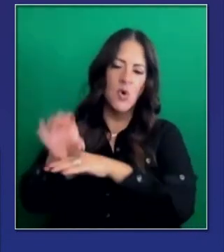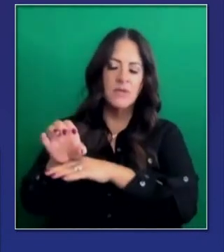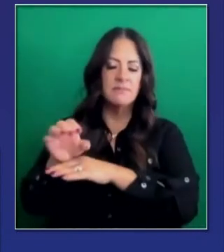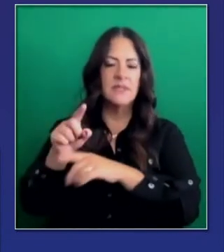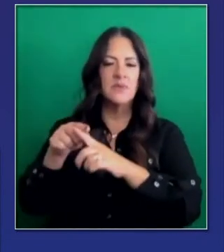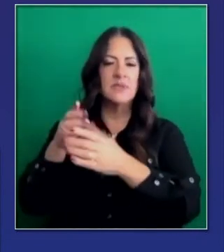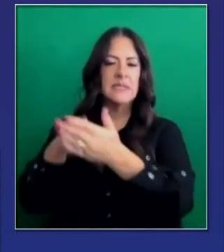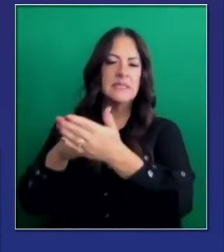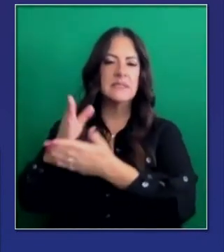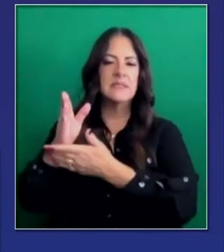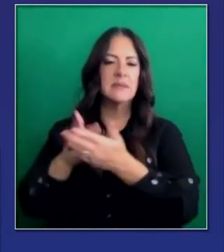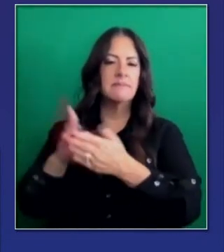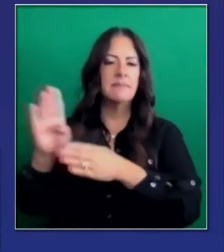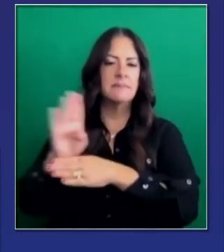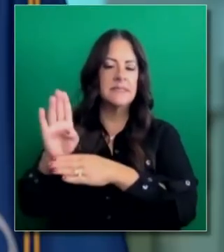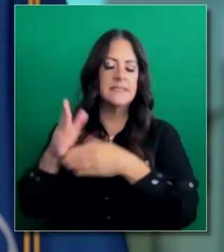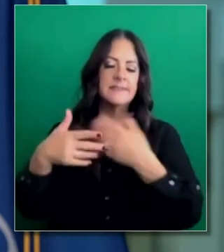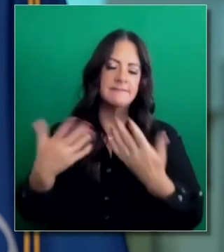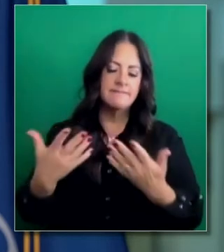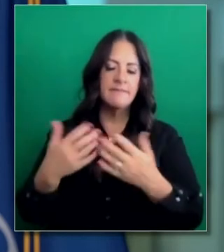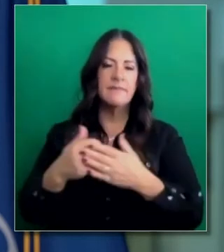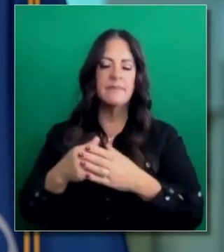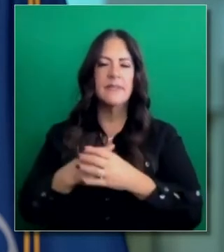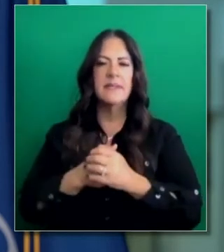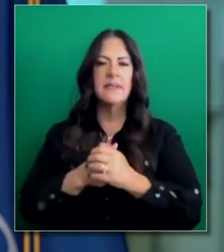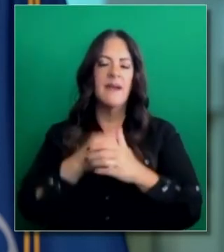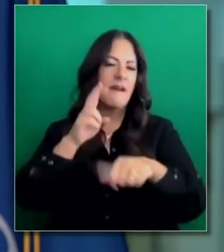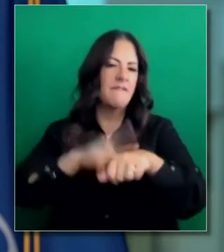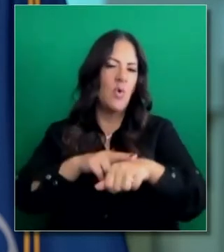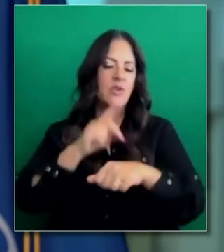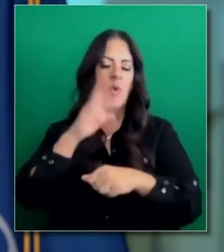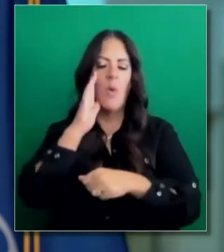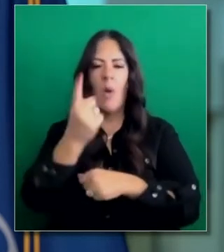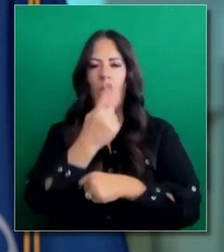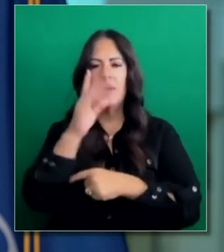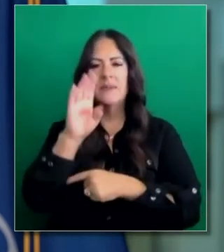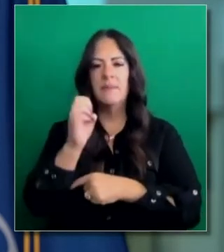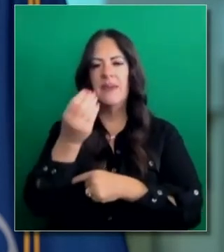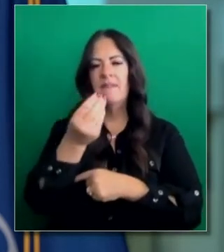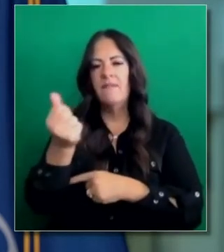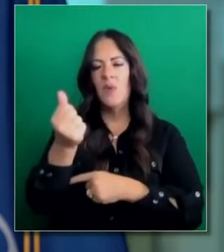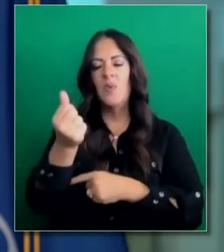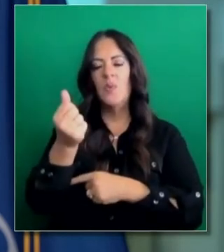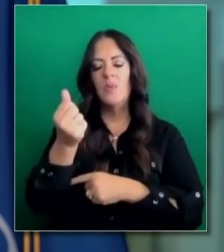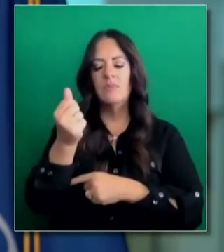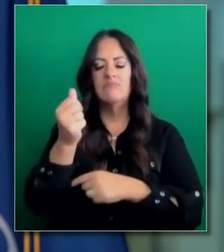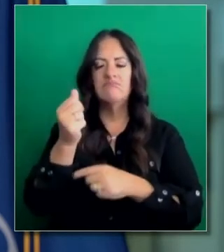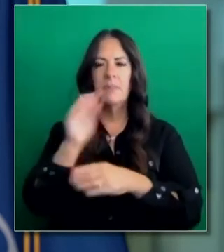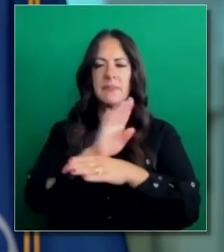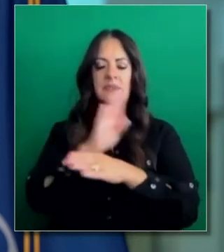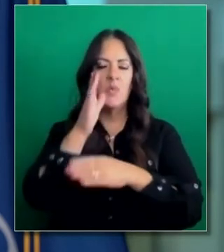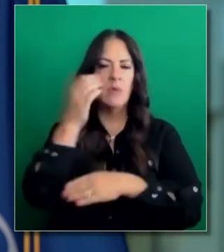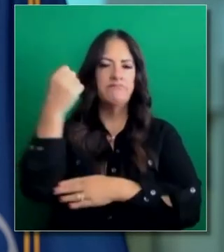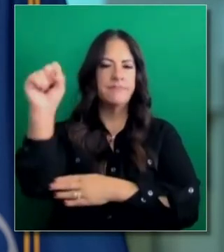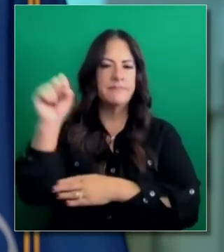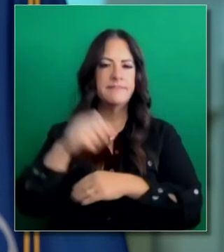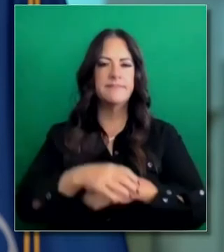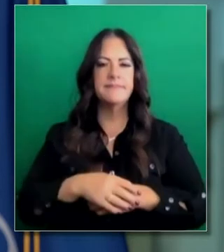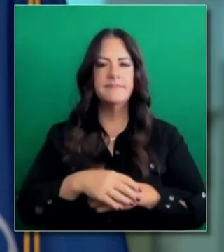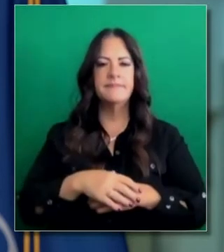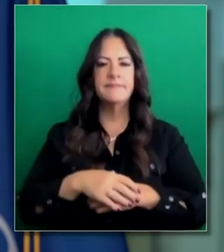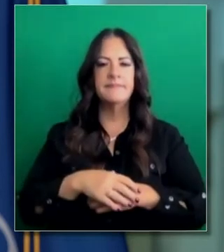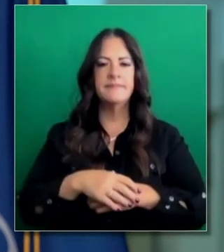policial siempre hay personas que están gente las estadísticas y trabajamos con nuestros